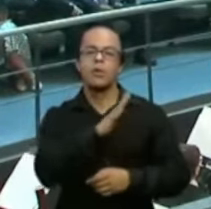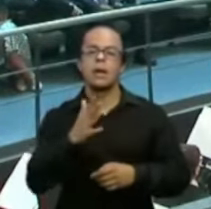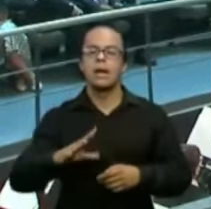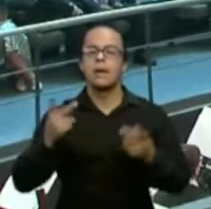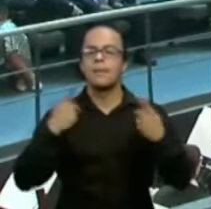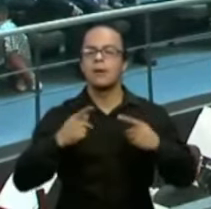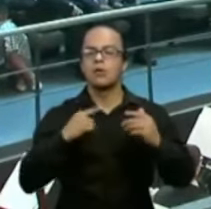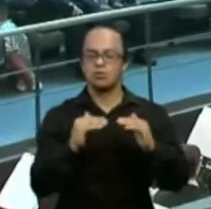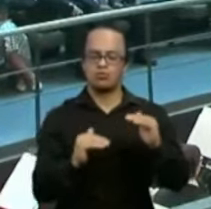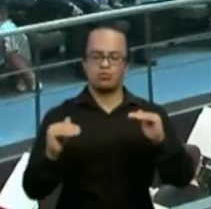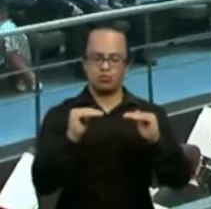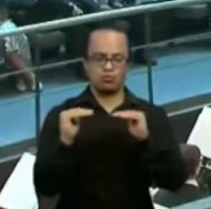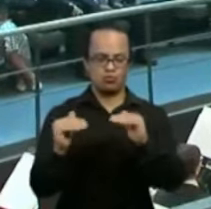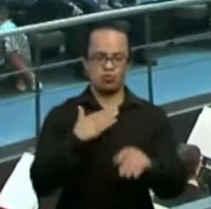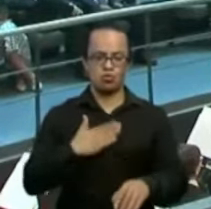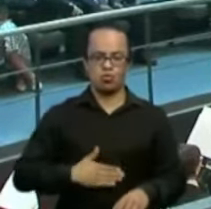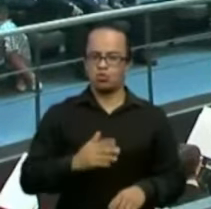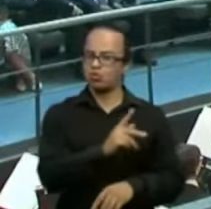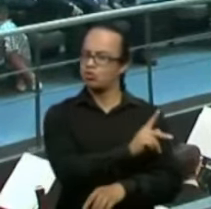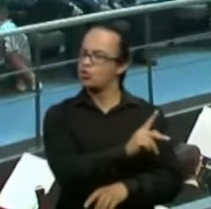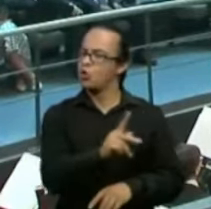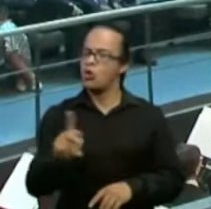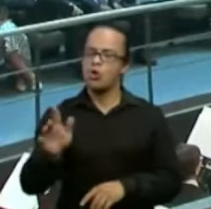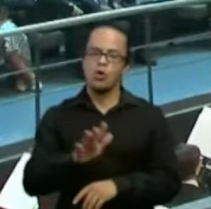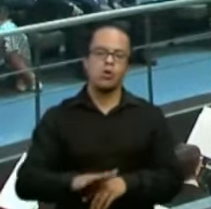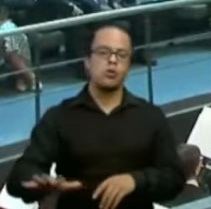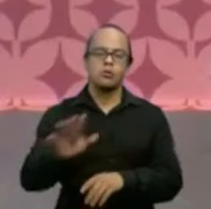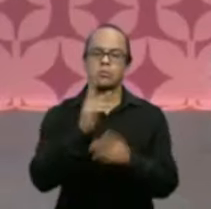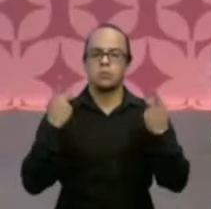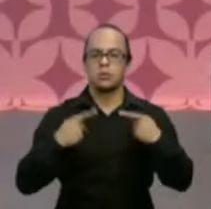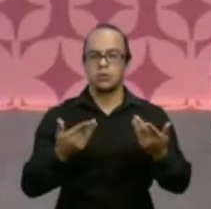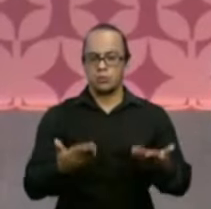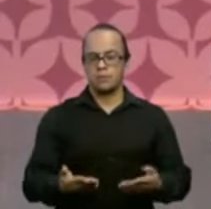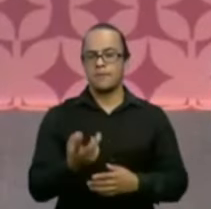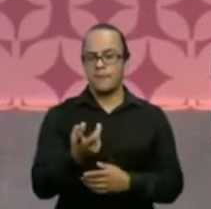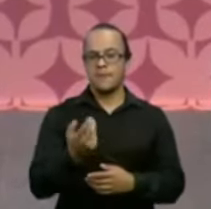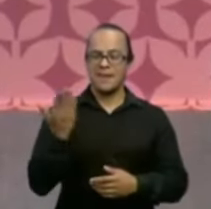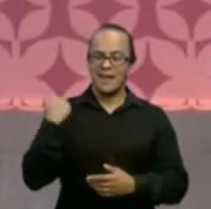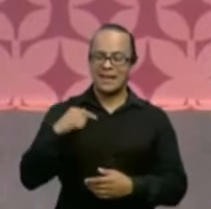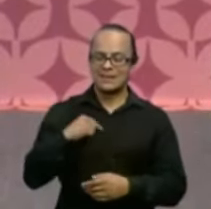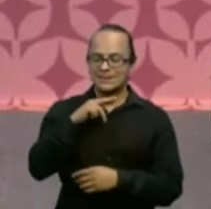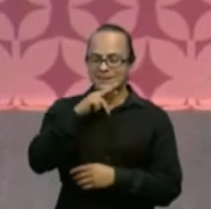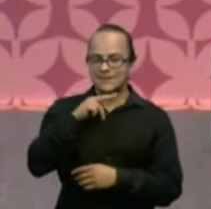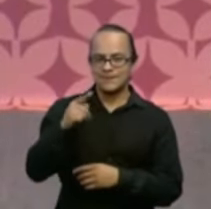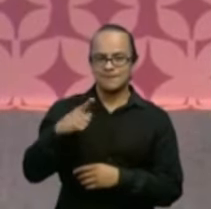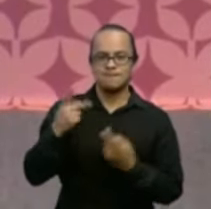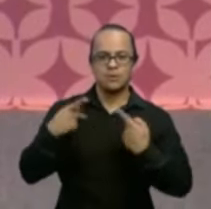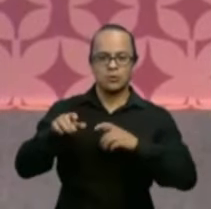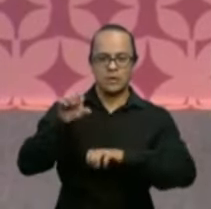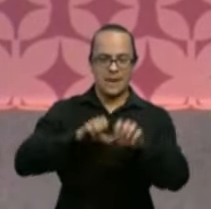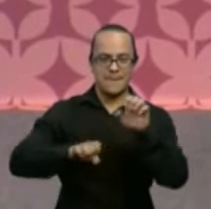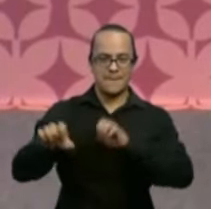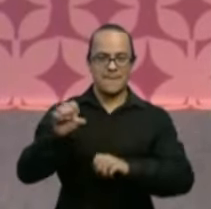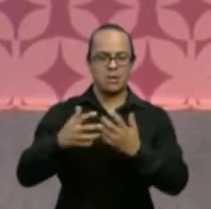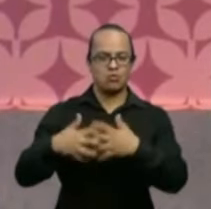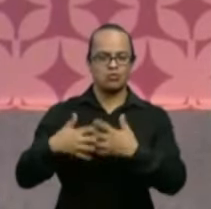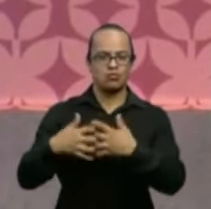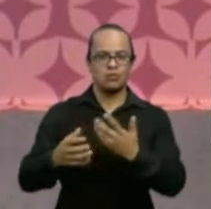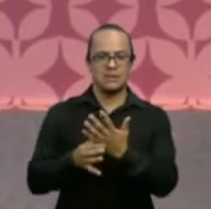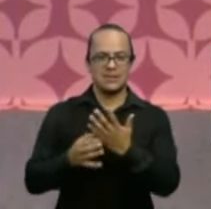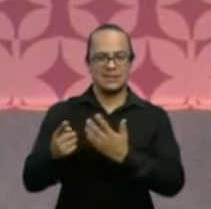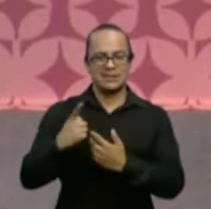manera equitativa en cada mesa y en cada familia. Algo que le preocupaba mucho a nuestros empresarios era el